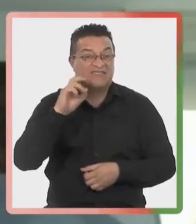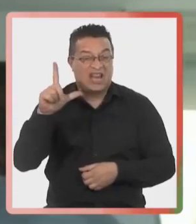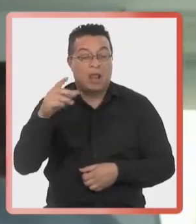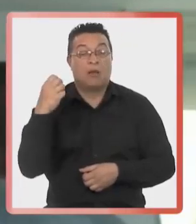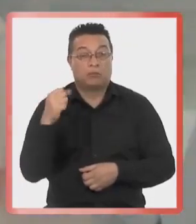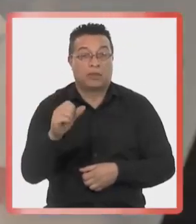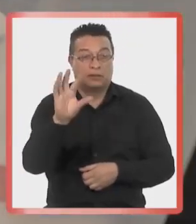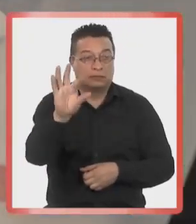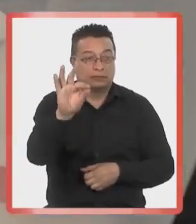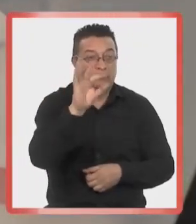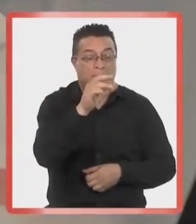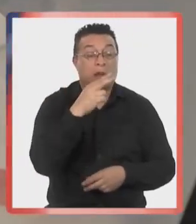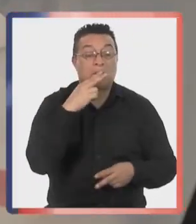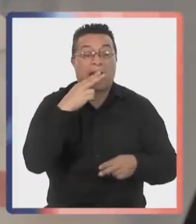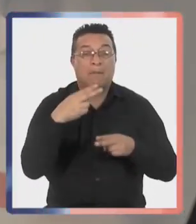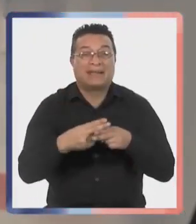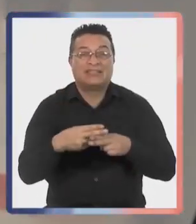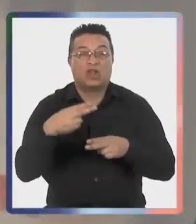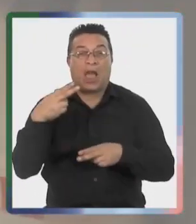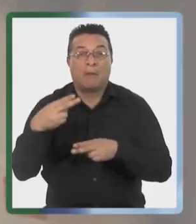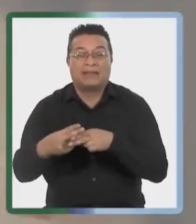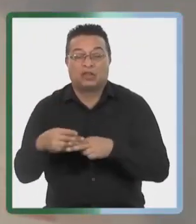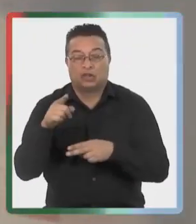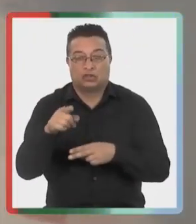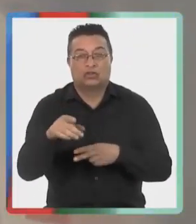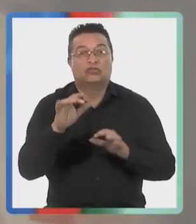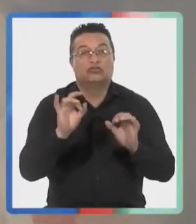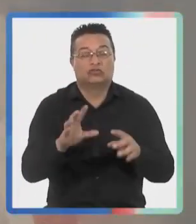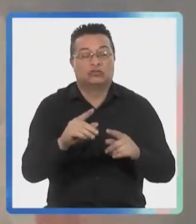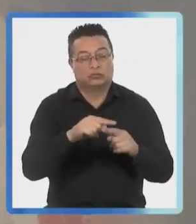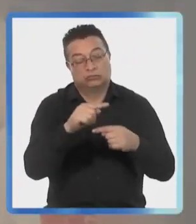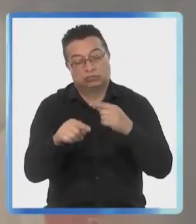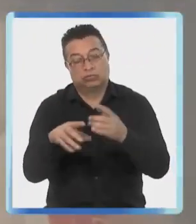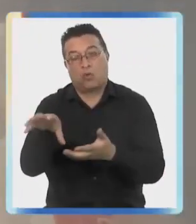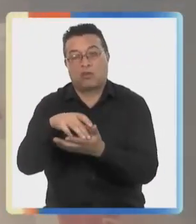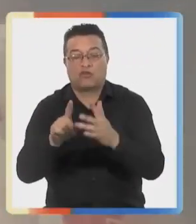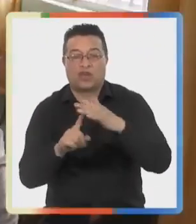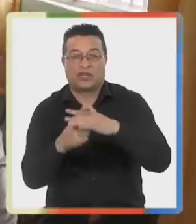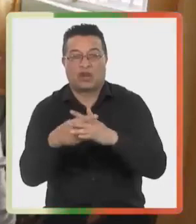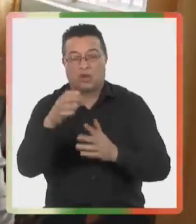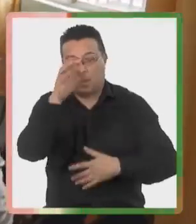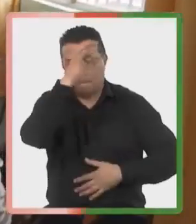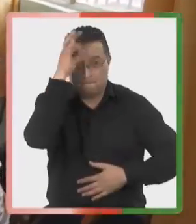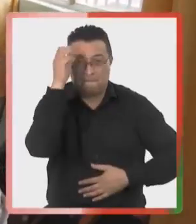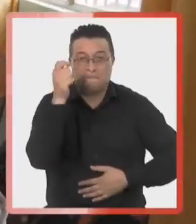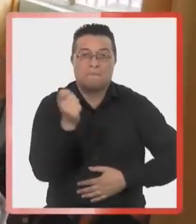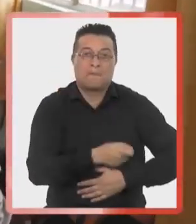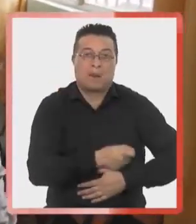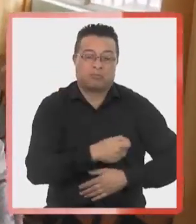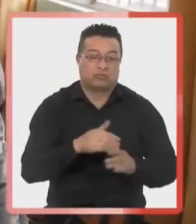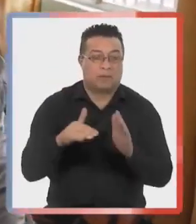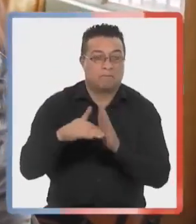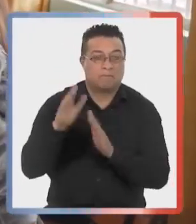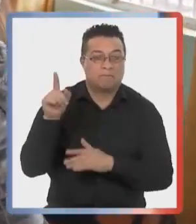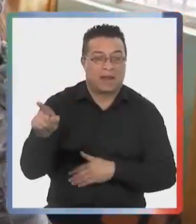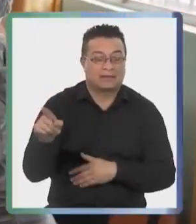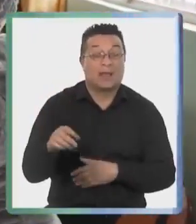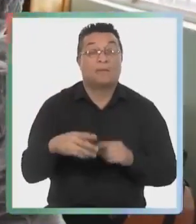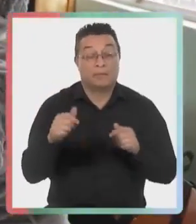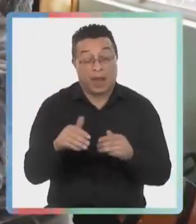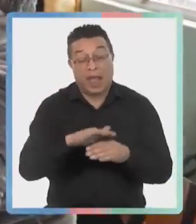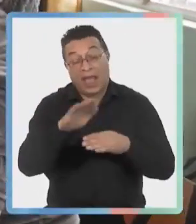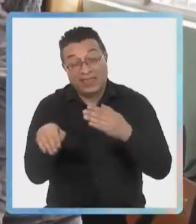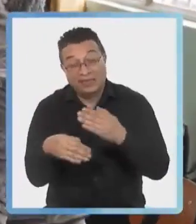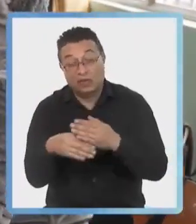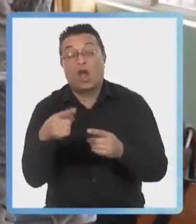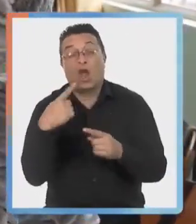puede identificar apellidos indígenas del pueblo originario mapuche, básicamente, ¿ya? Y adicional a